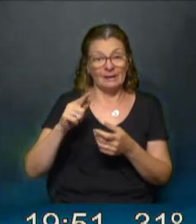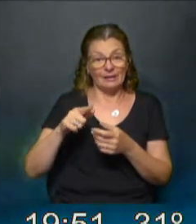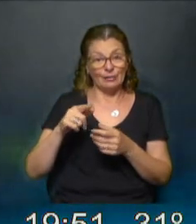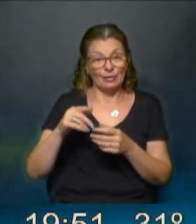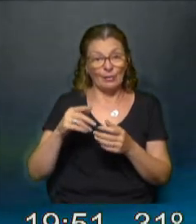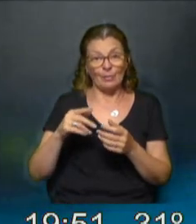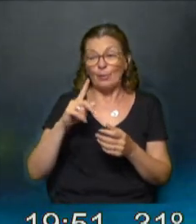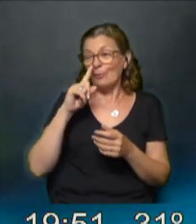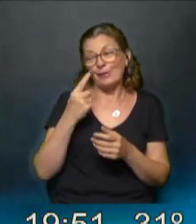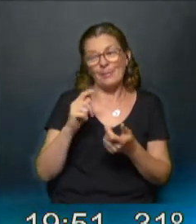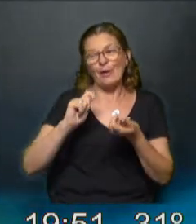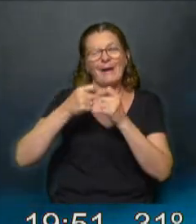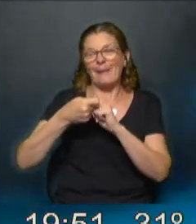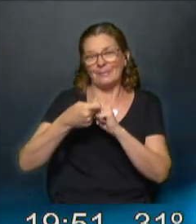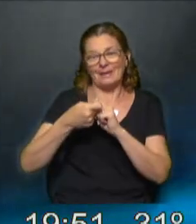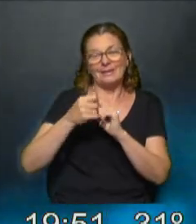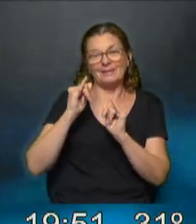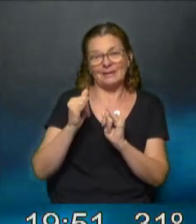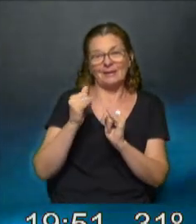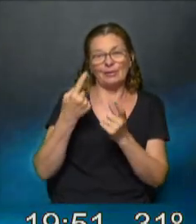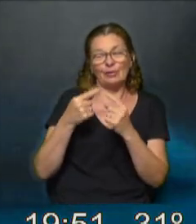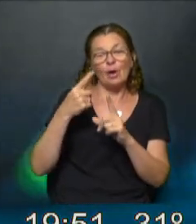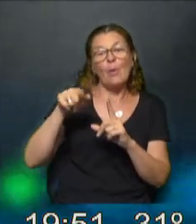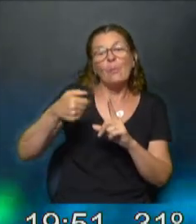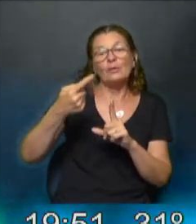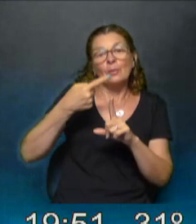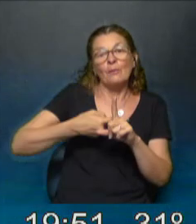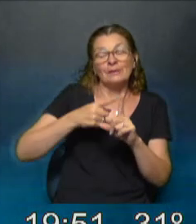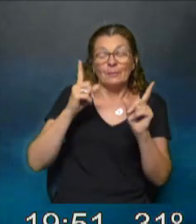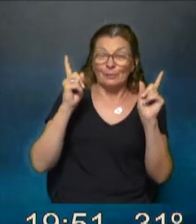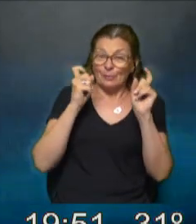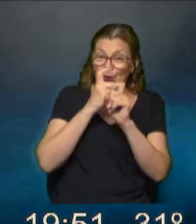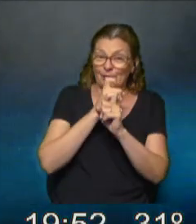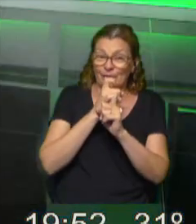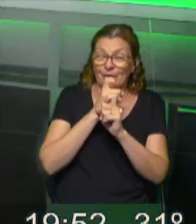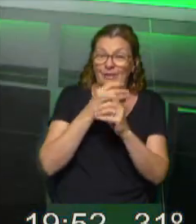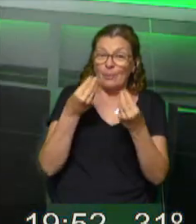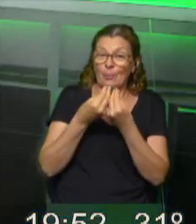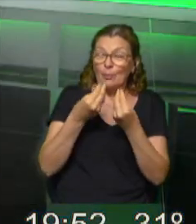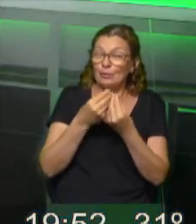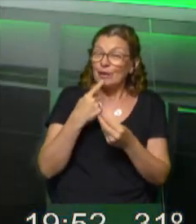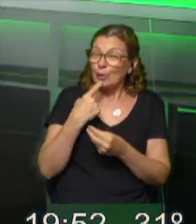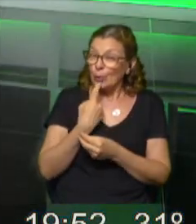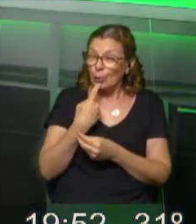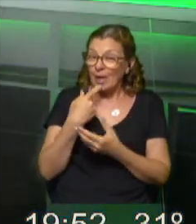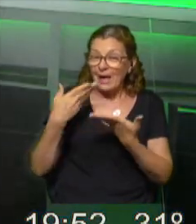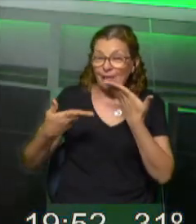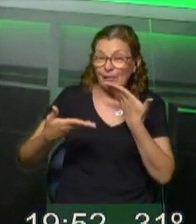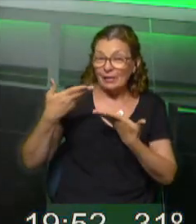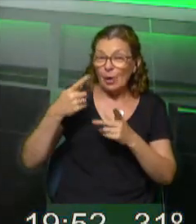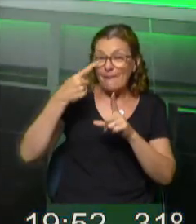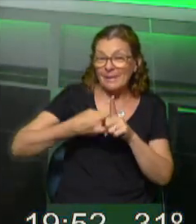sucede de forma muy rápida Sí Por ende los próximos meses van a ser muy duros y van a ser de mucha incertidumbre con tasas de inflación que